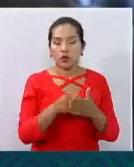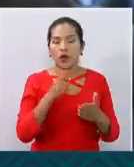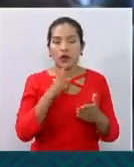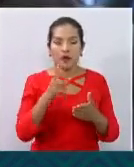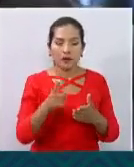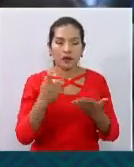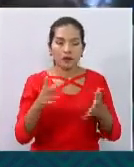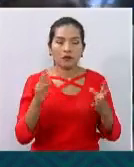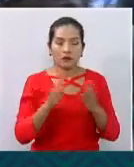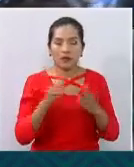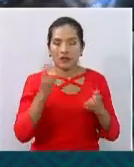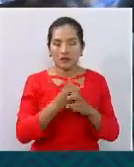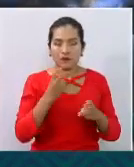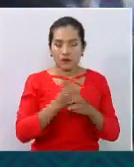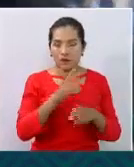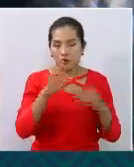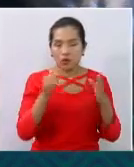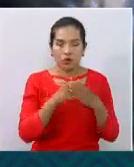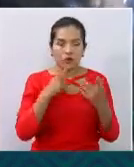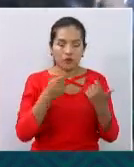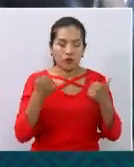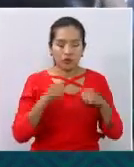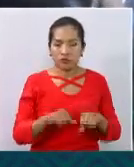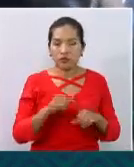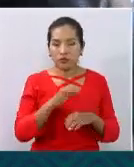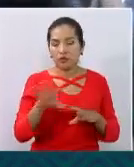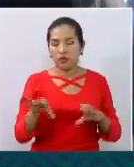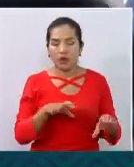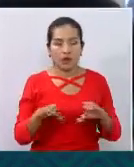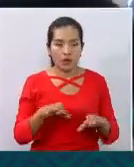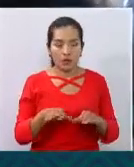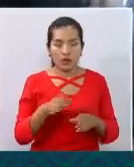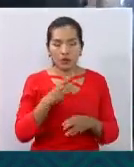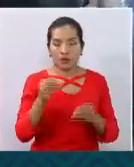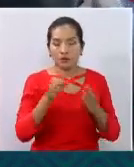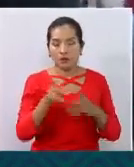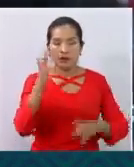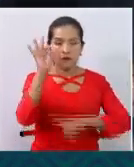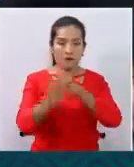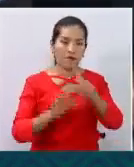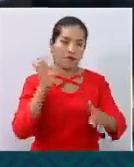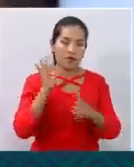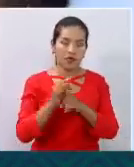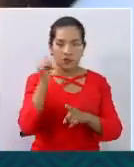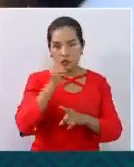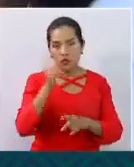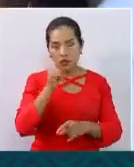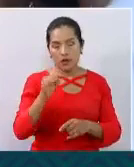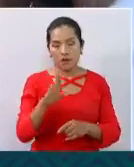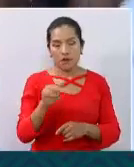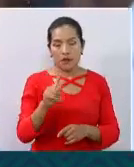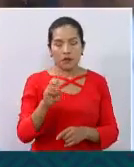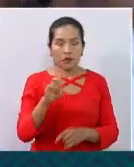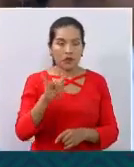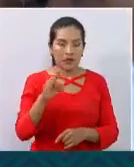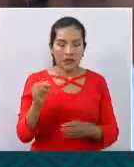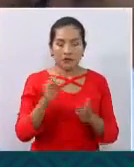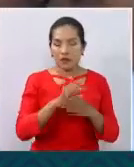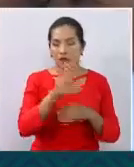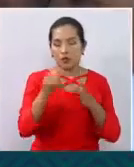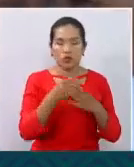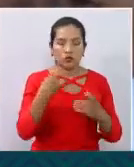ha sido inorgánica, el cual nosotros como Federación de Mujeres Bartolina Sisa